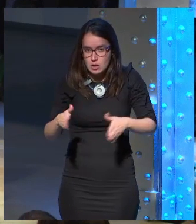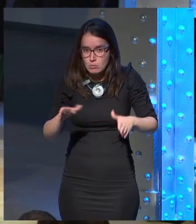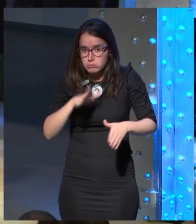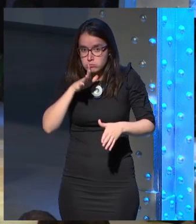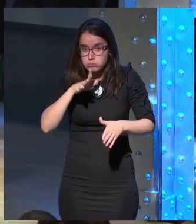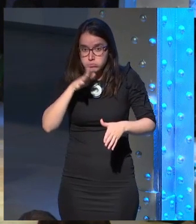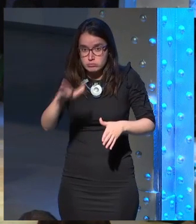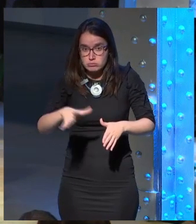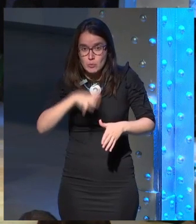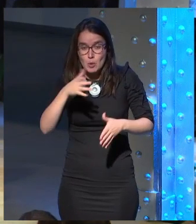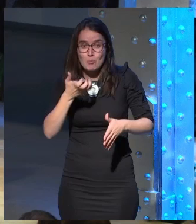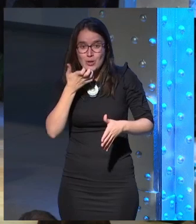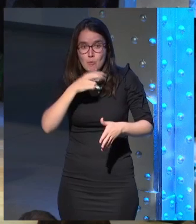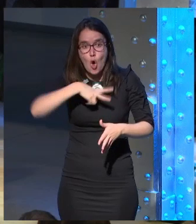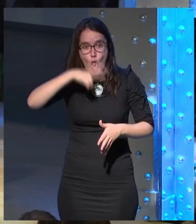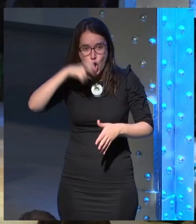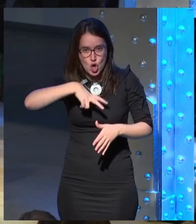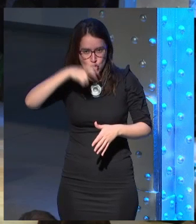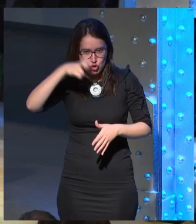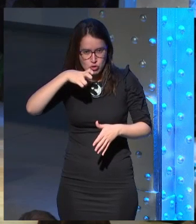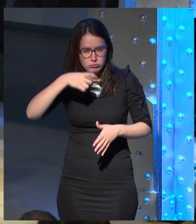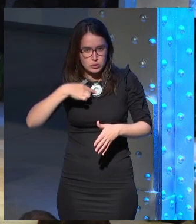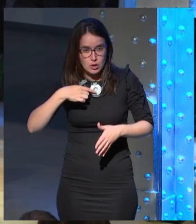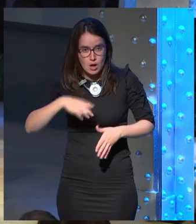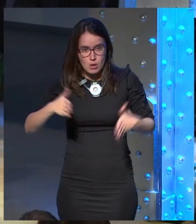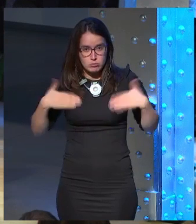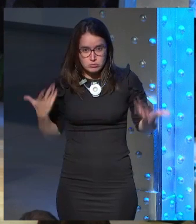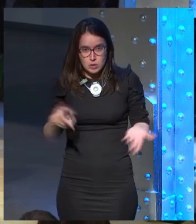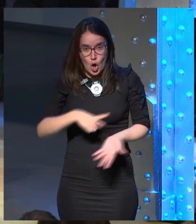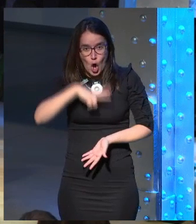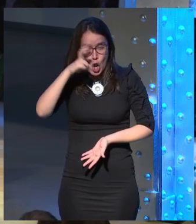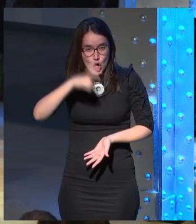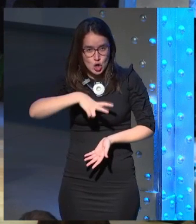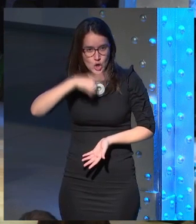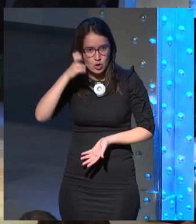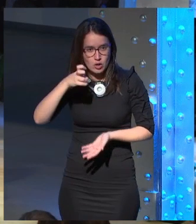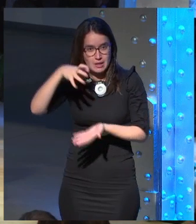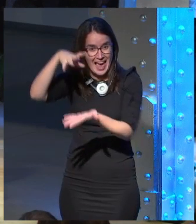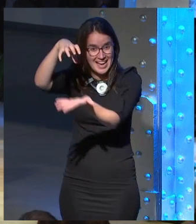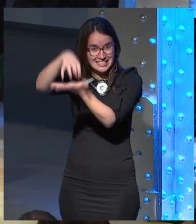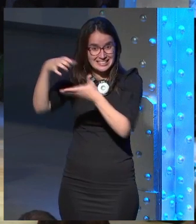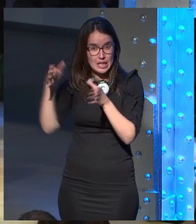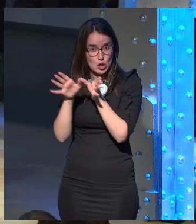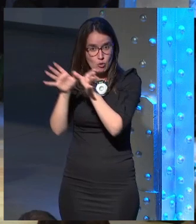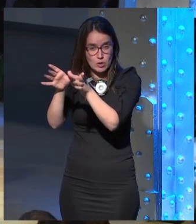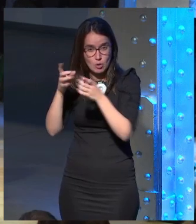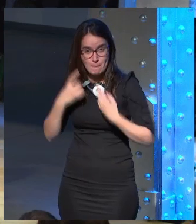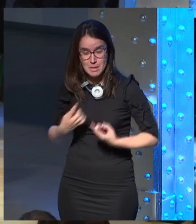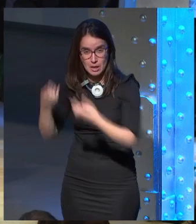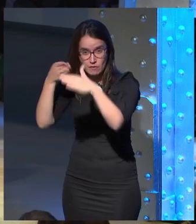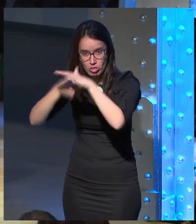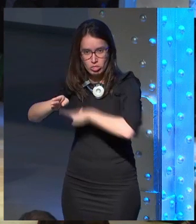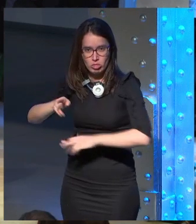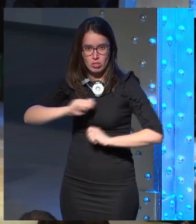el olor. Usted cuenta en el libro también el impacto que le produce el olor de la estación cuando entra por primera vez.